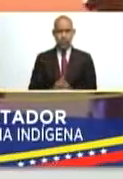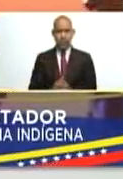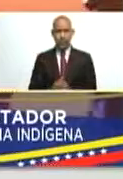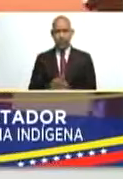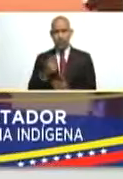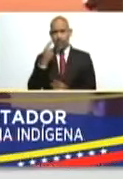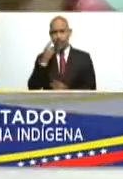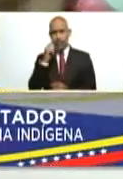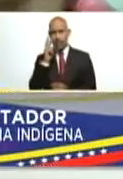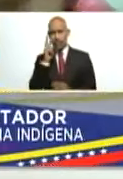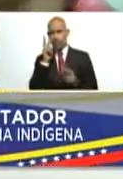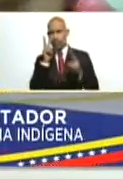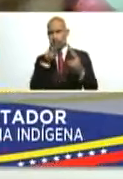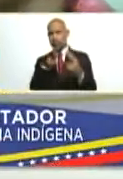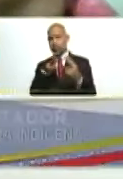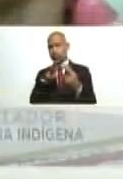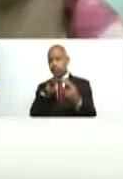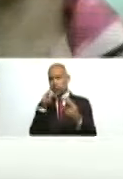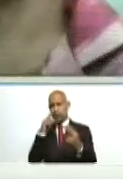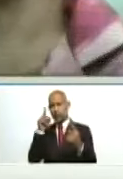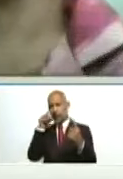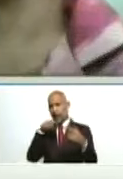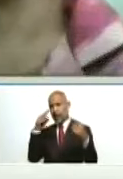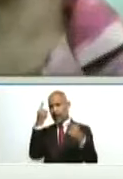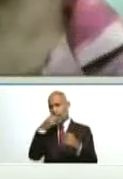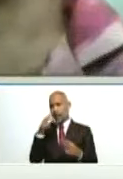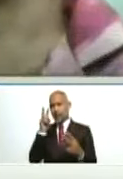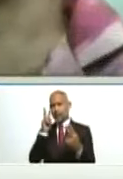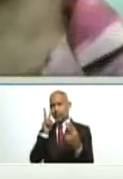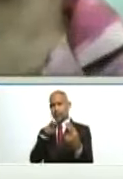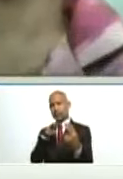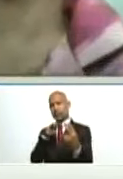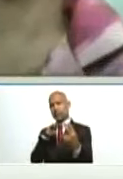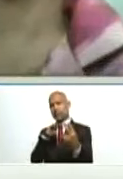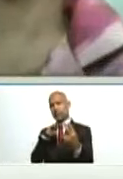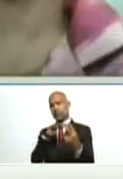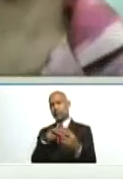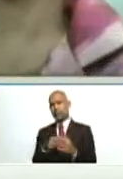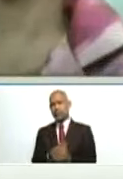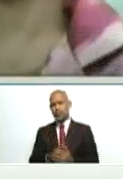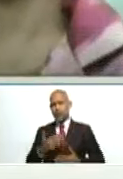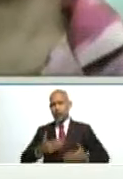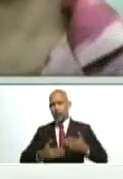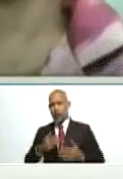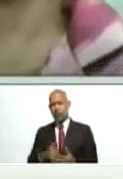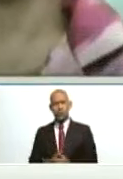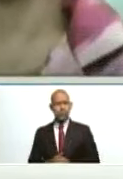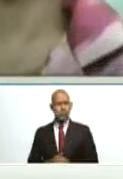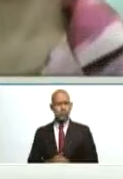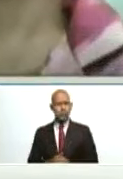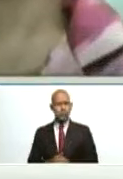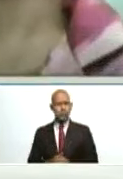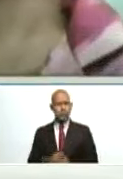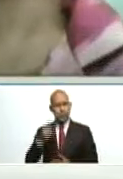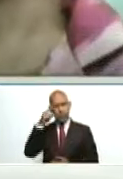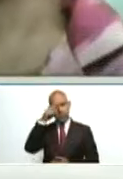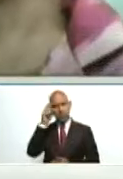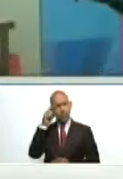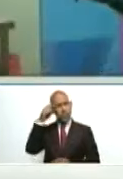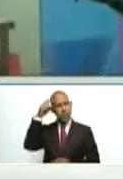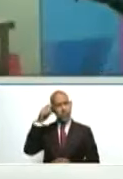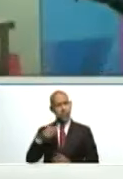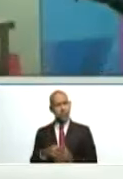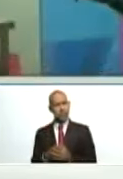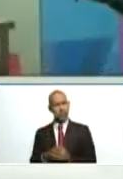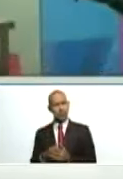los ojos, ojo a ojo, cara a cara, la robot y yo. Y ella movía las cejas. Y yo decía, ¿con qué me irá a